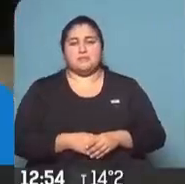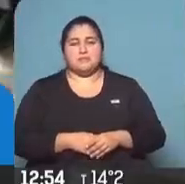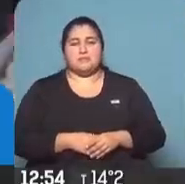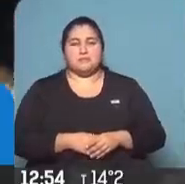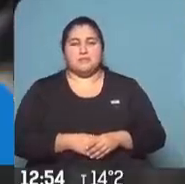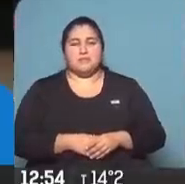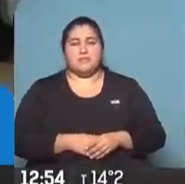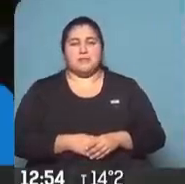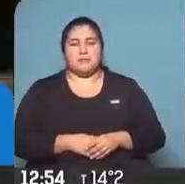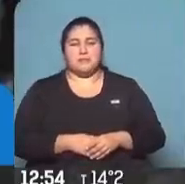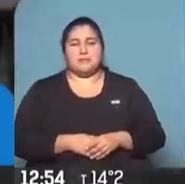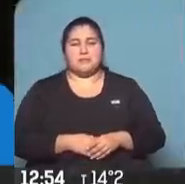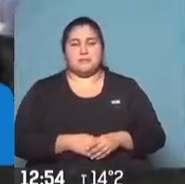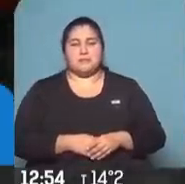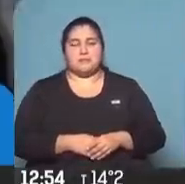y